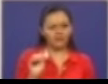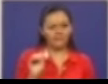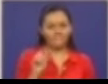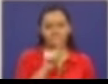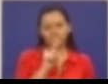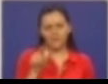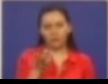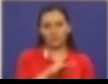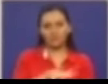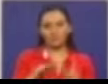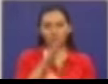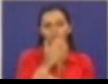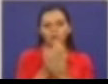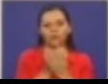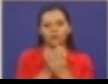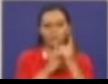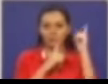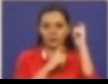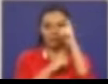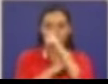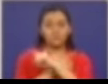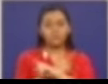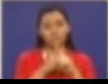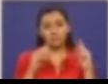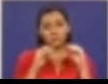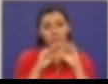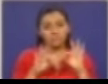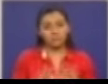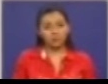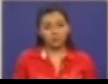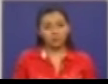al entorno económico difícil. Esto es importantísimo.